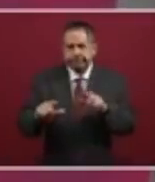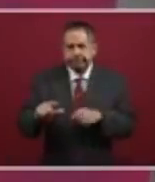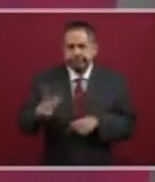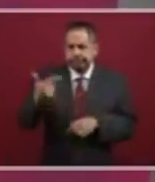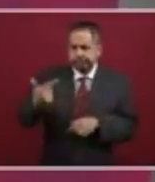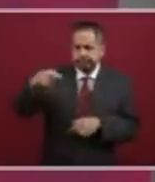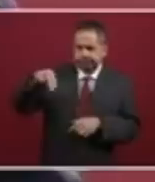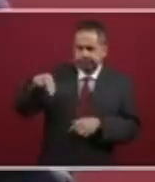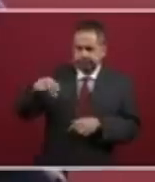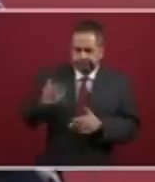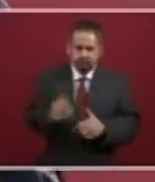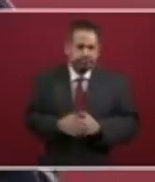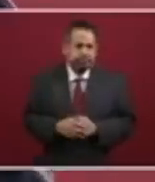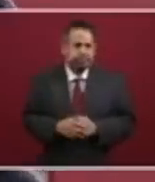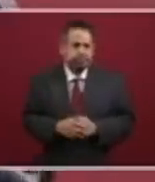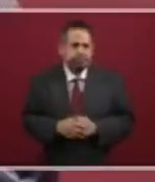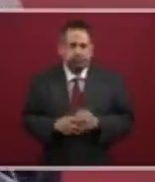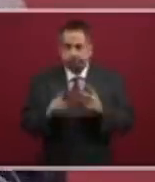Tercero,